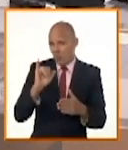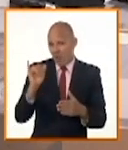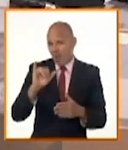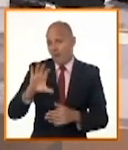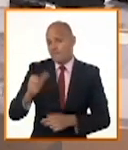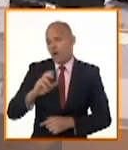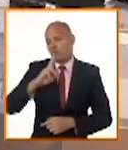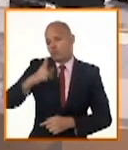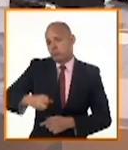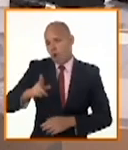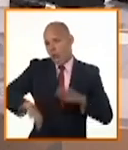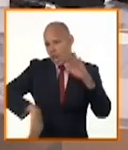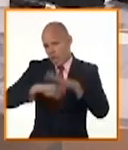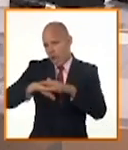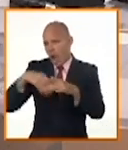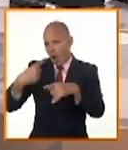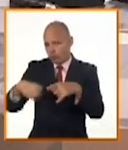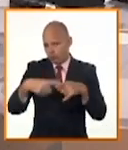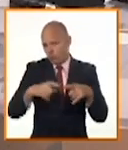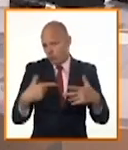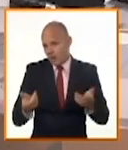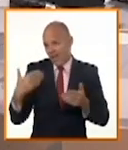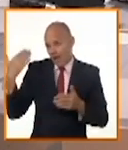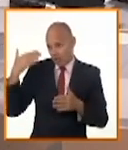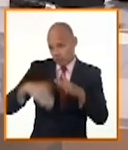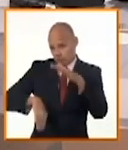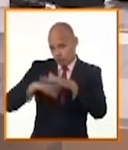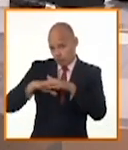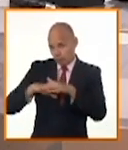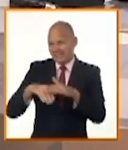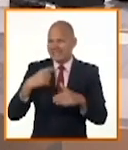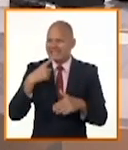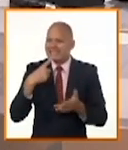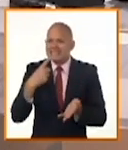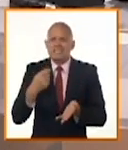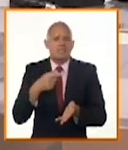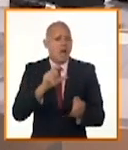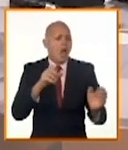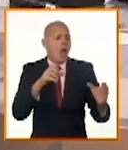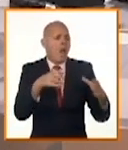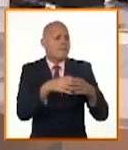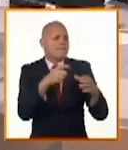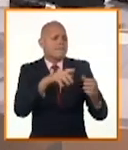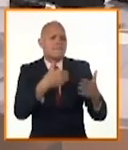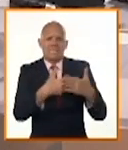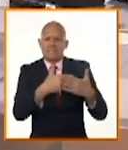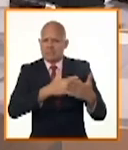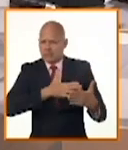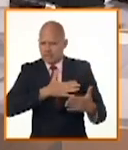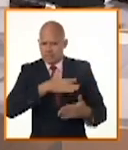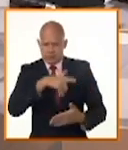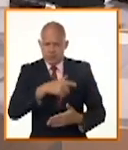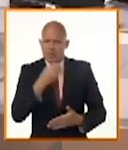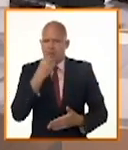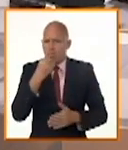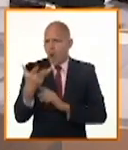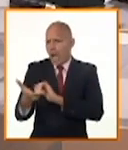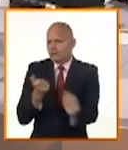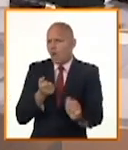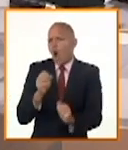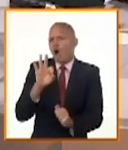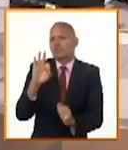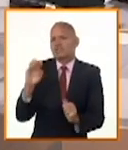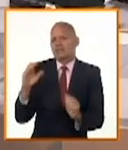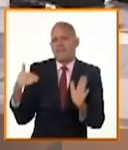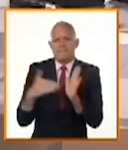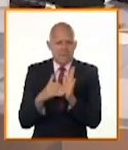a las personas porque estaba el límite antes de las 80.000 y 120.000 pesos que podrían sacar las